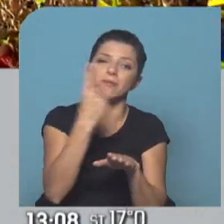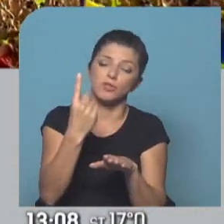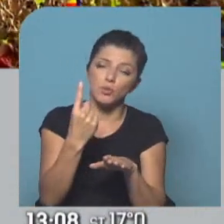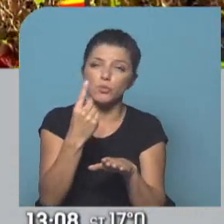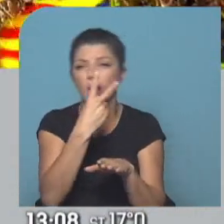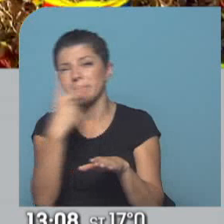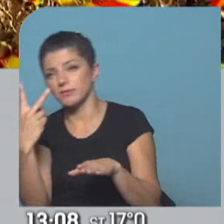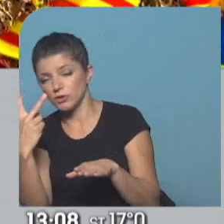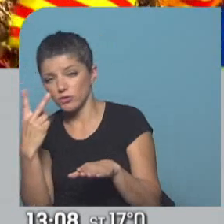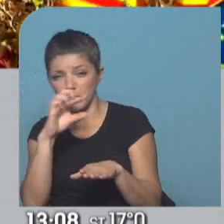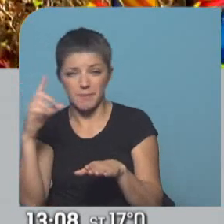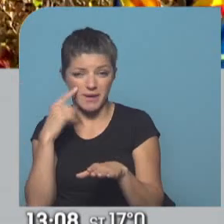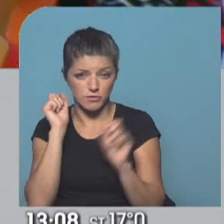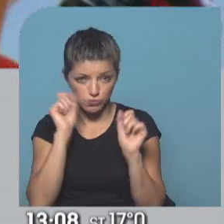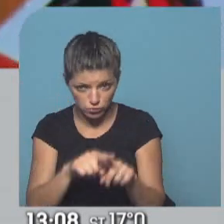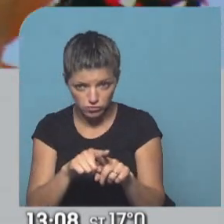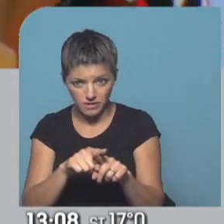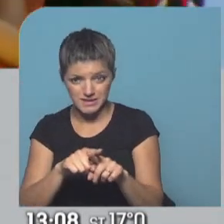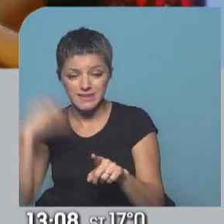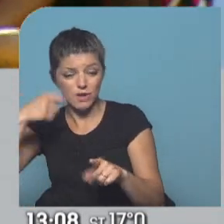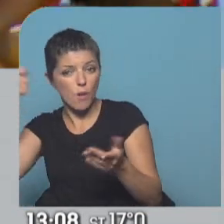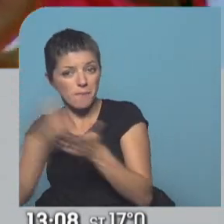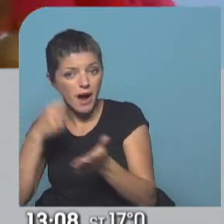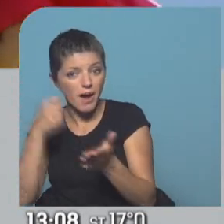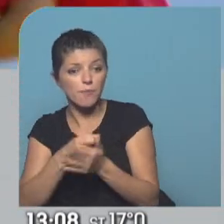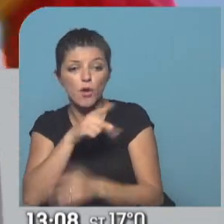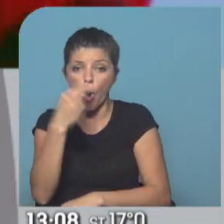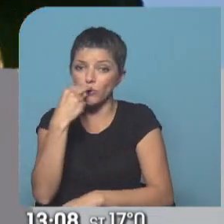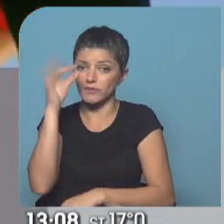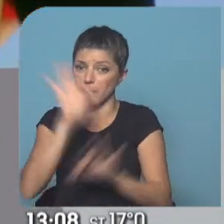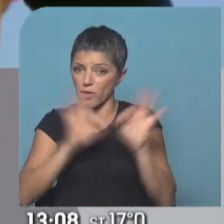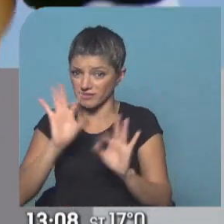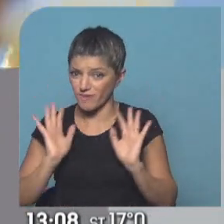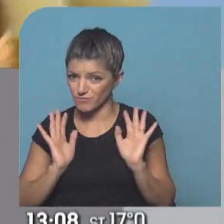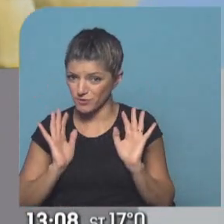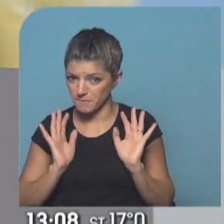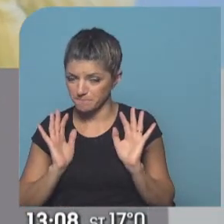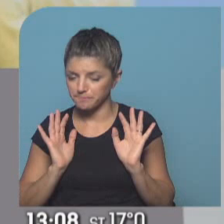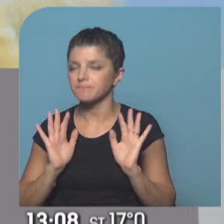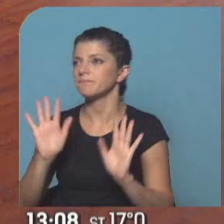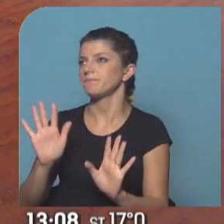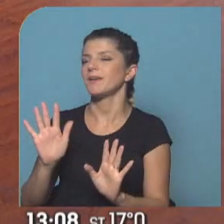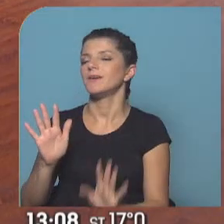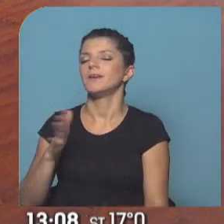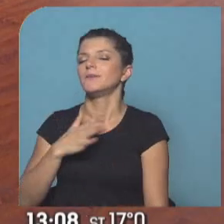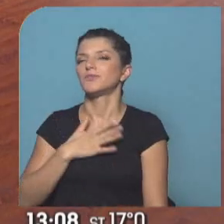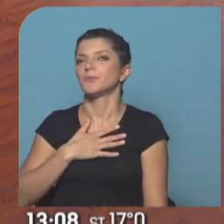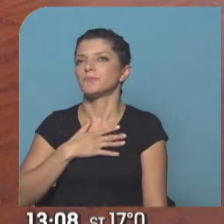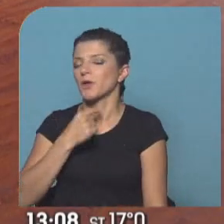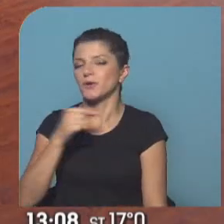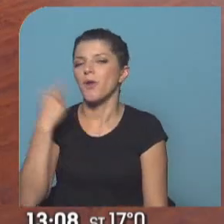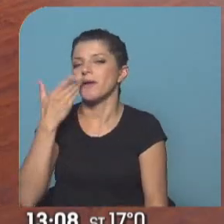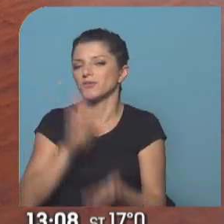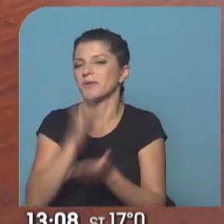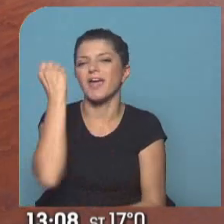21, 22, y recibe el 11, ¿no? Pero a mí lo que no me gustaría es centrarlo que sea pura y exclusivamente un tema